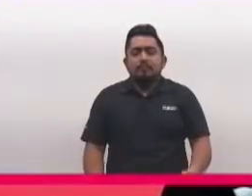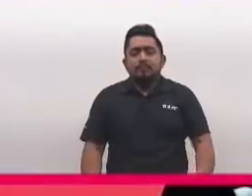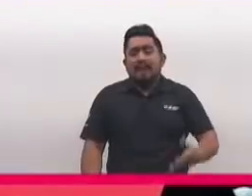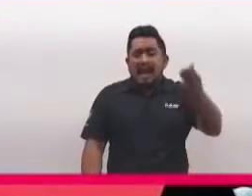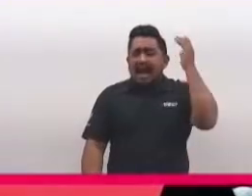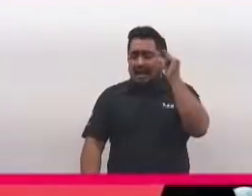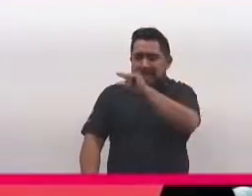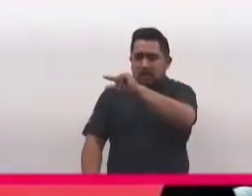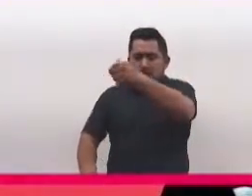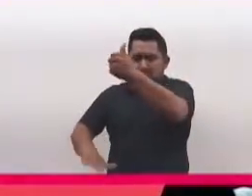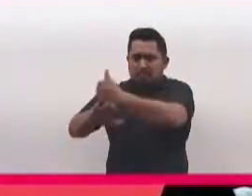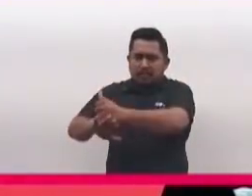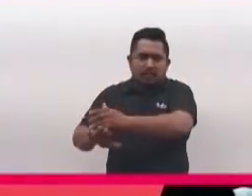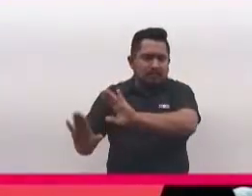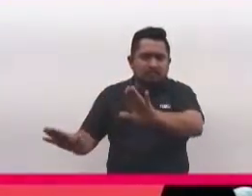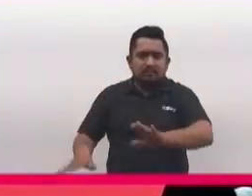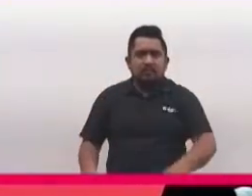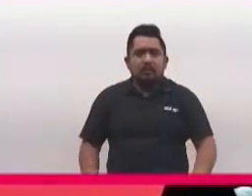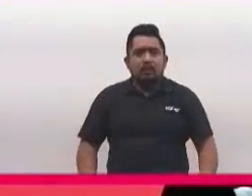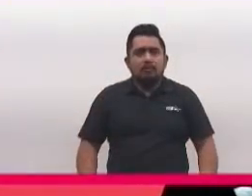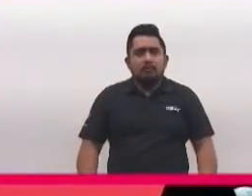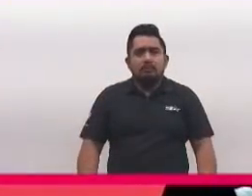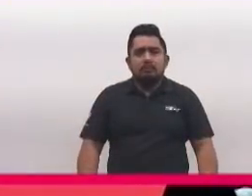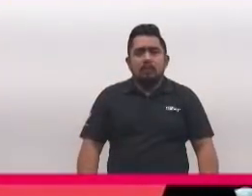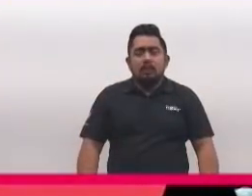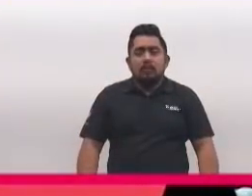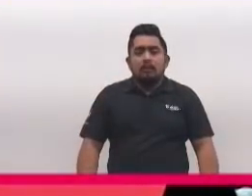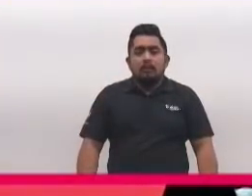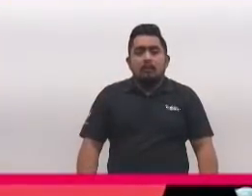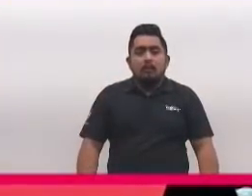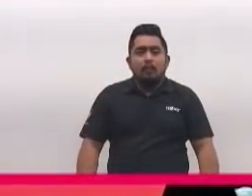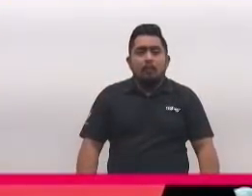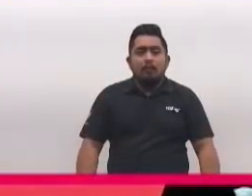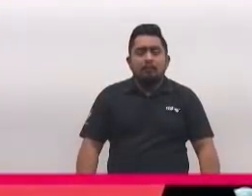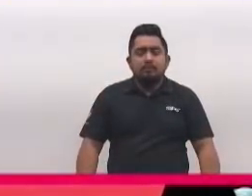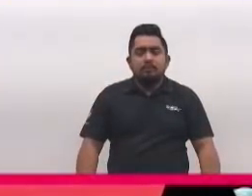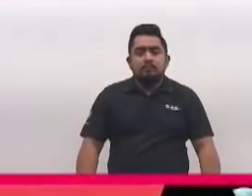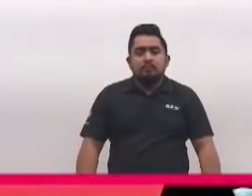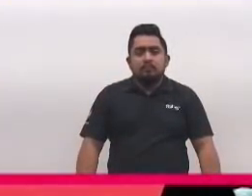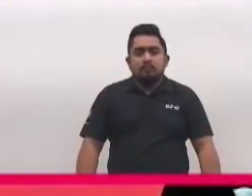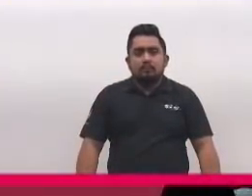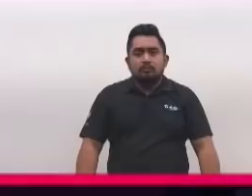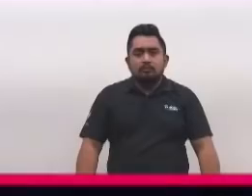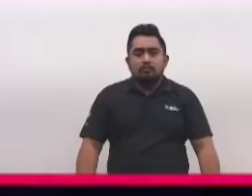luego cambió a copper make corporaciones mercantiles sociedad anónima de capital variable